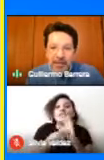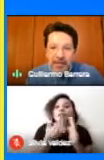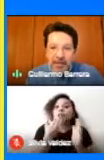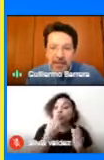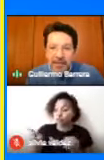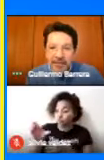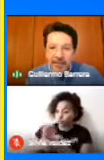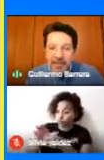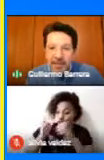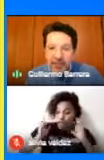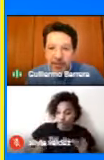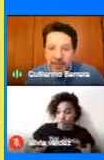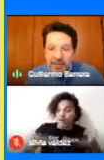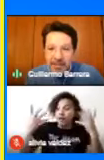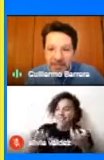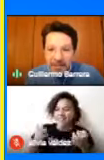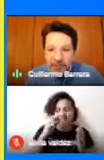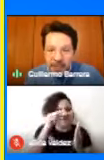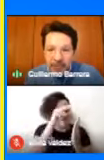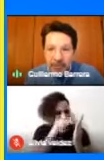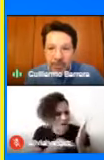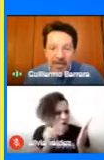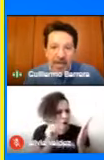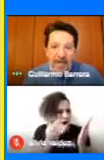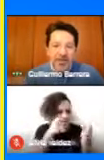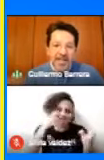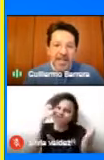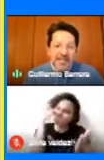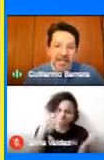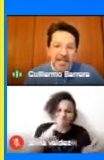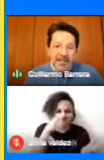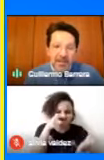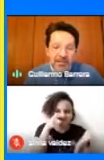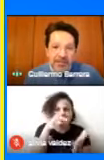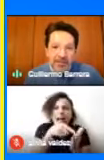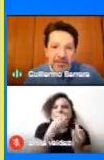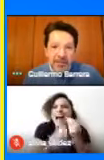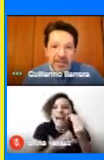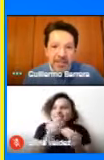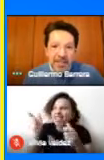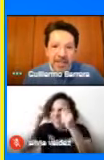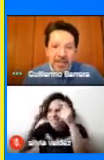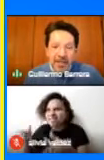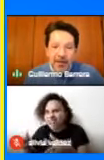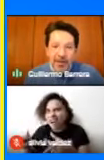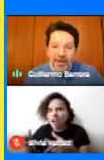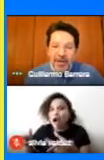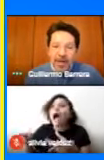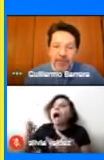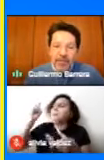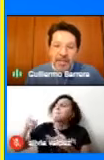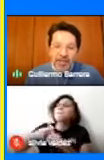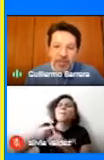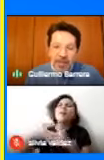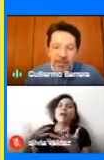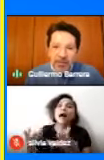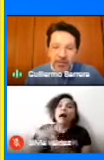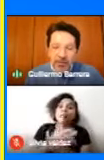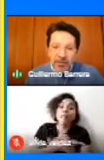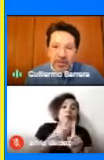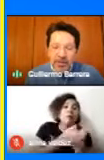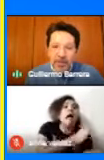ciudadanos querían revisar o hacerle seguimiento a lo que hacía el Estado, tenían que acudir a